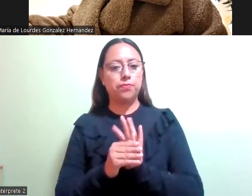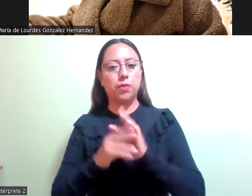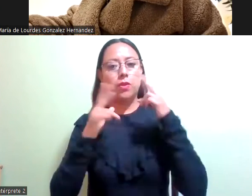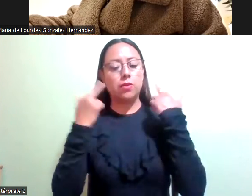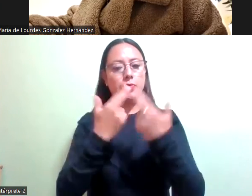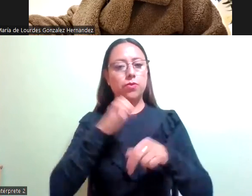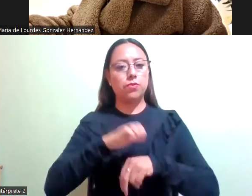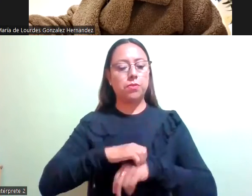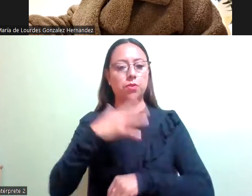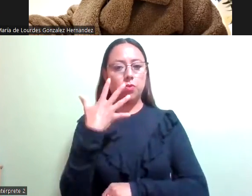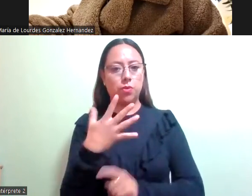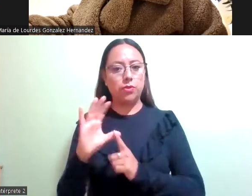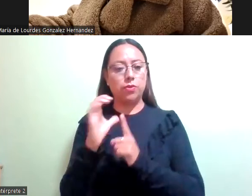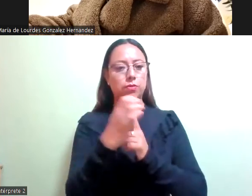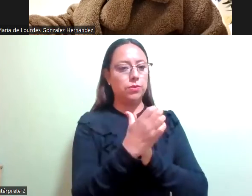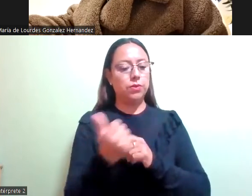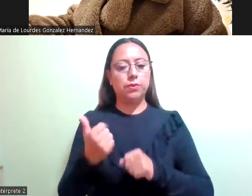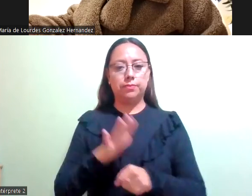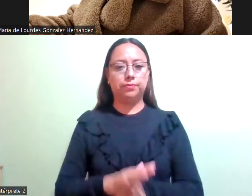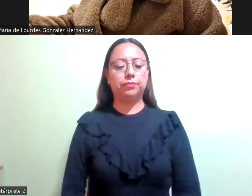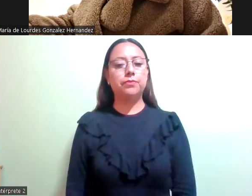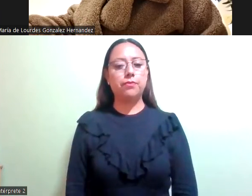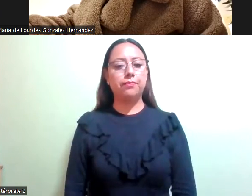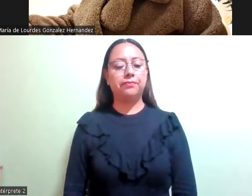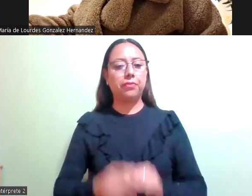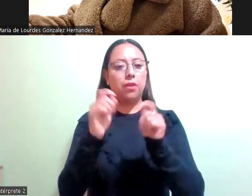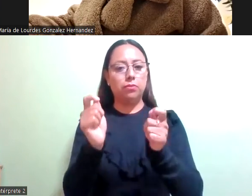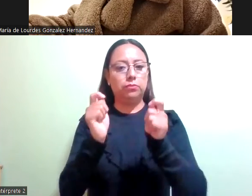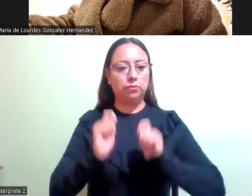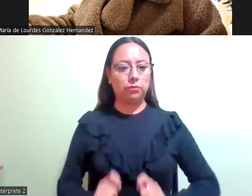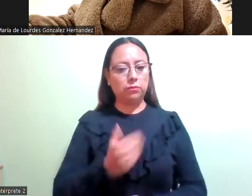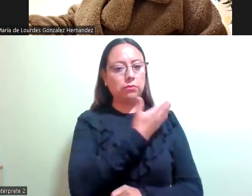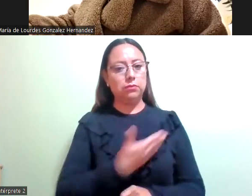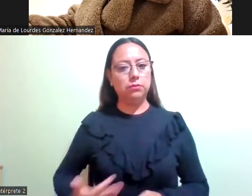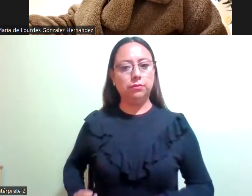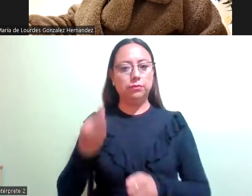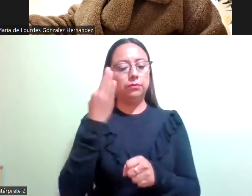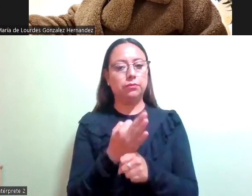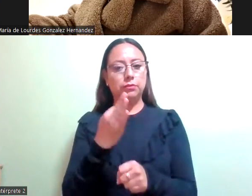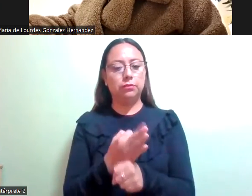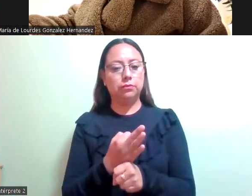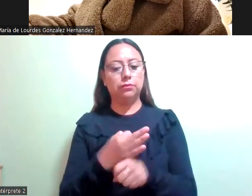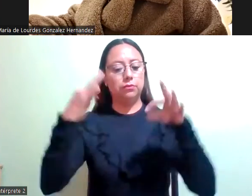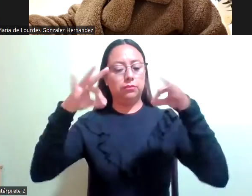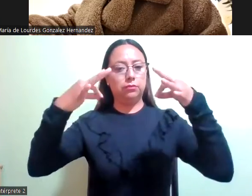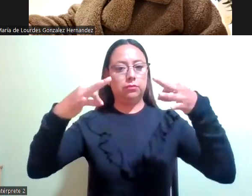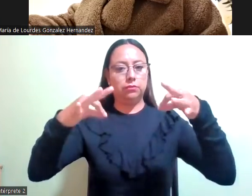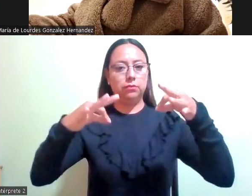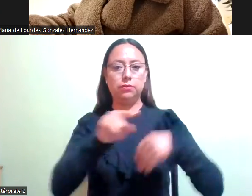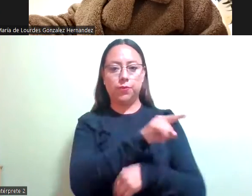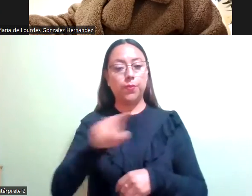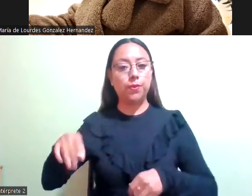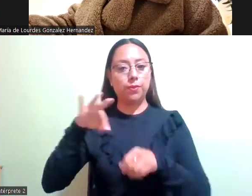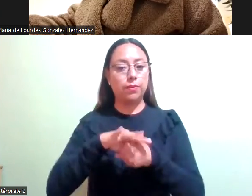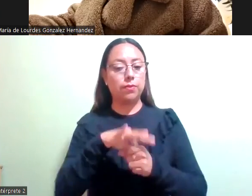Comisión de Administración Pública Local. Por instrucciones de la presidencia, están a consideración los documentos de referencia.